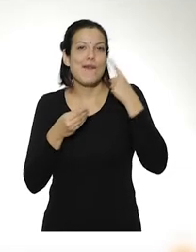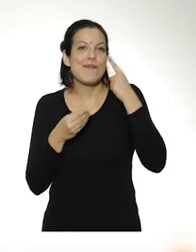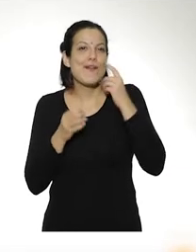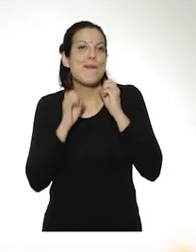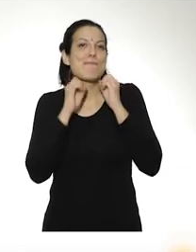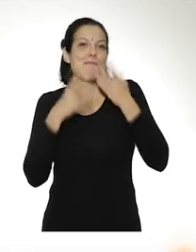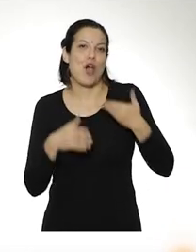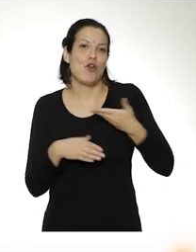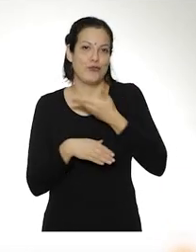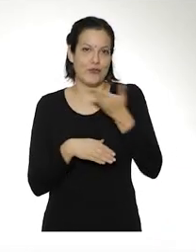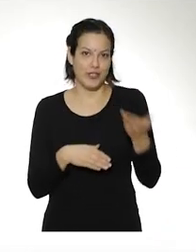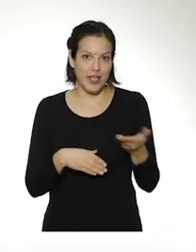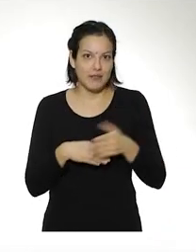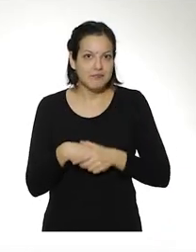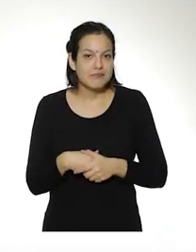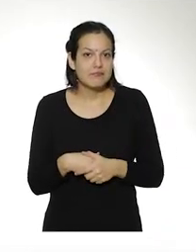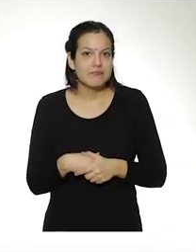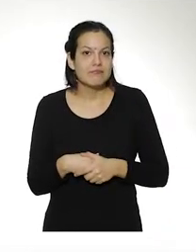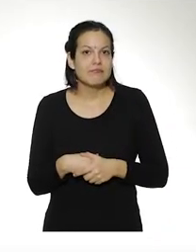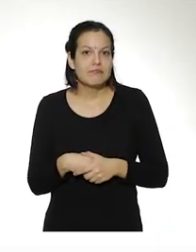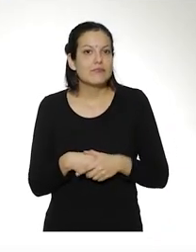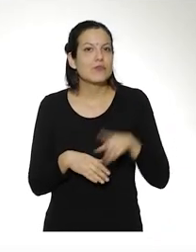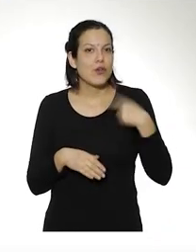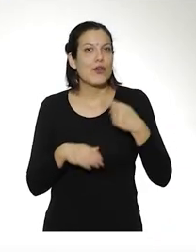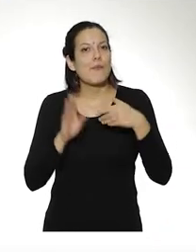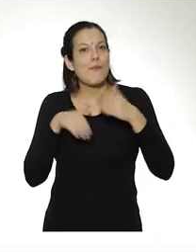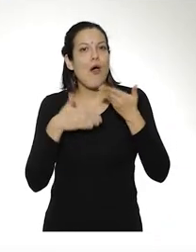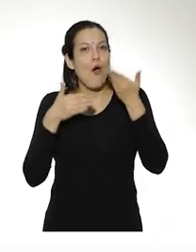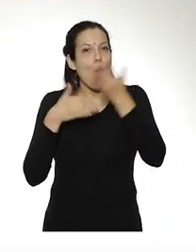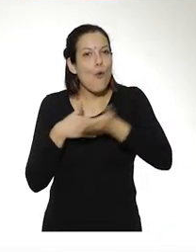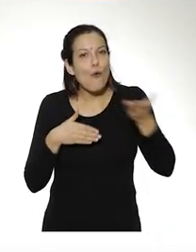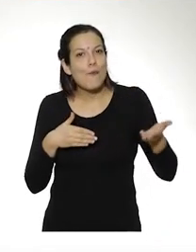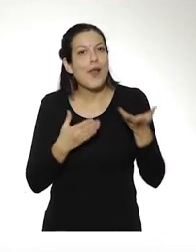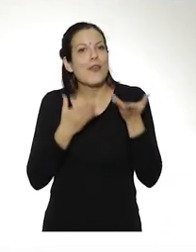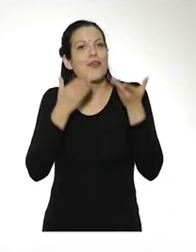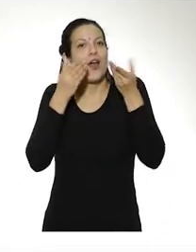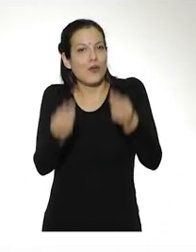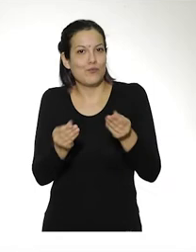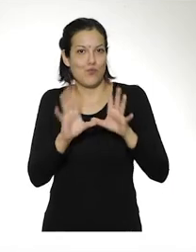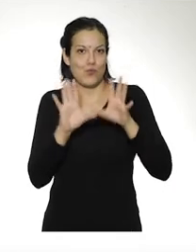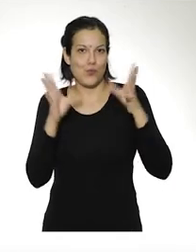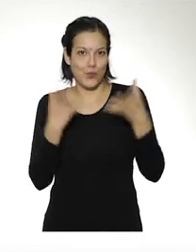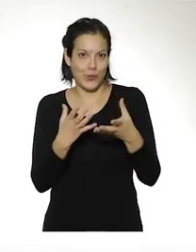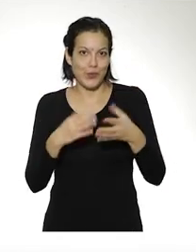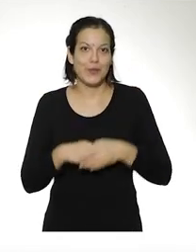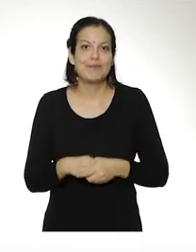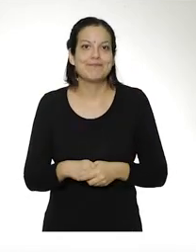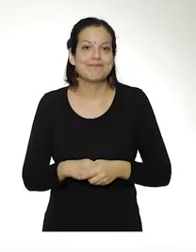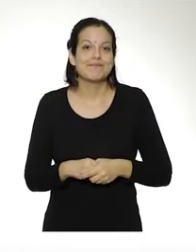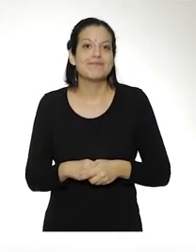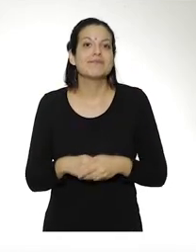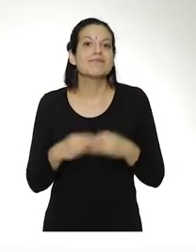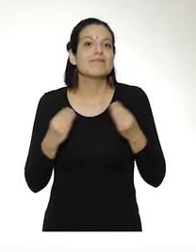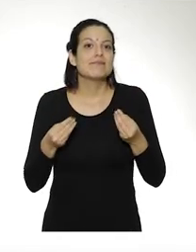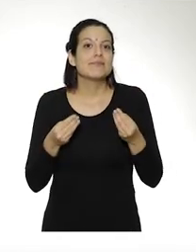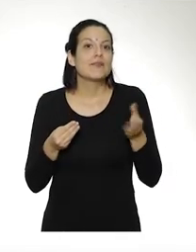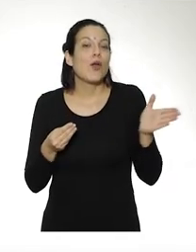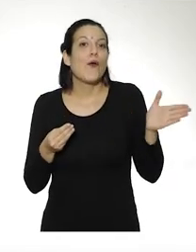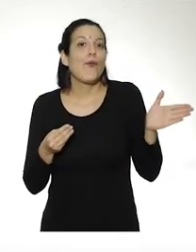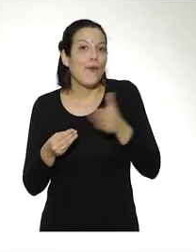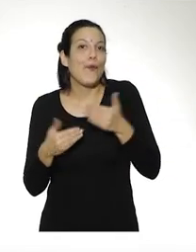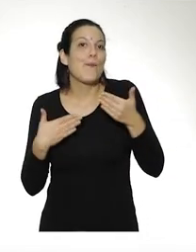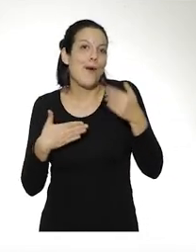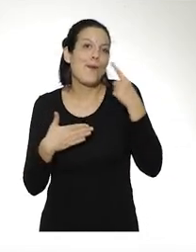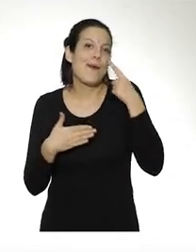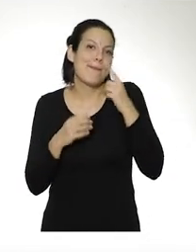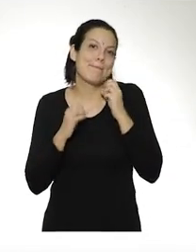como sociedad, nos ayuda a ser más humanos y ayudar al mundo, ¿no? Y a que todos